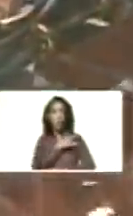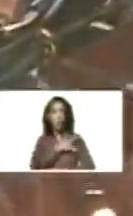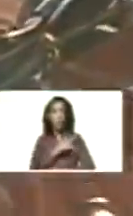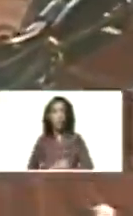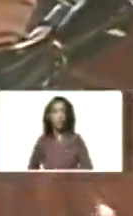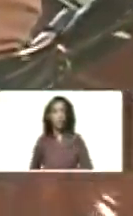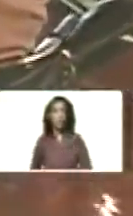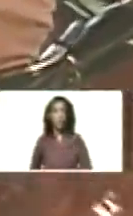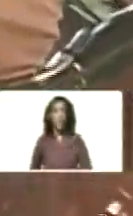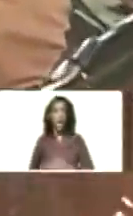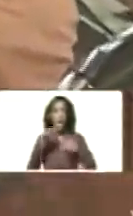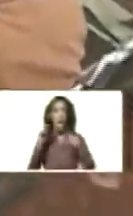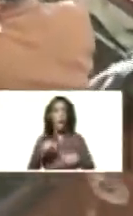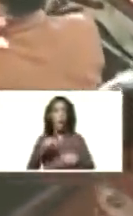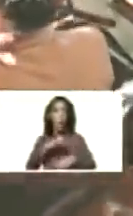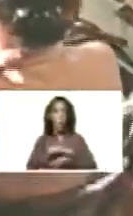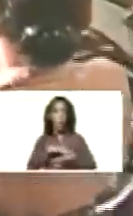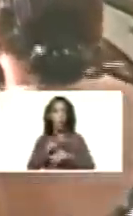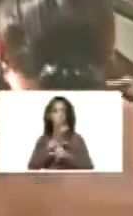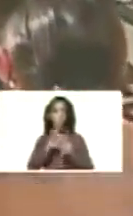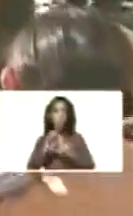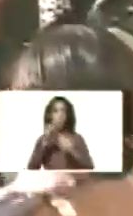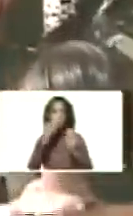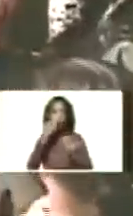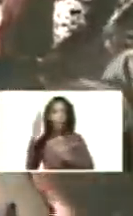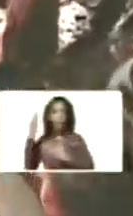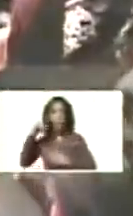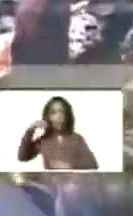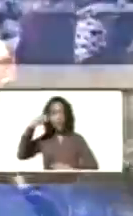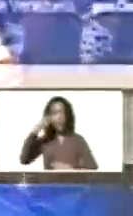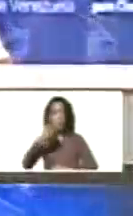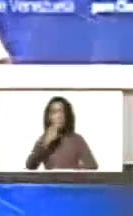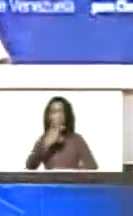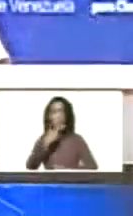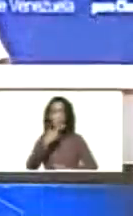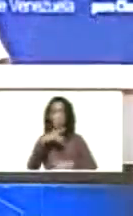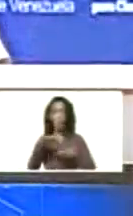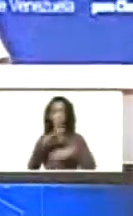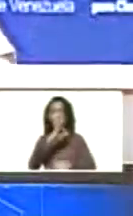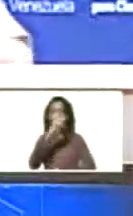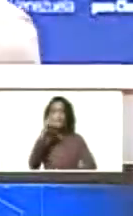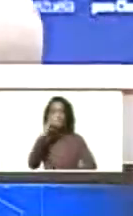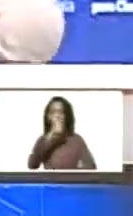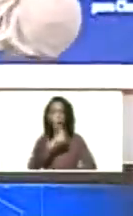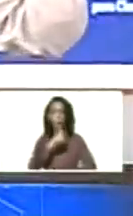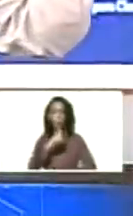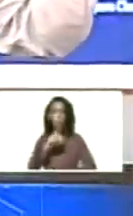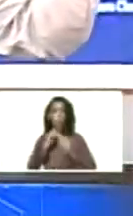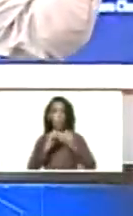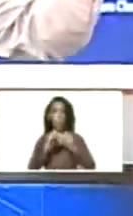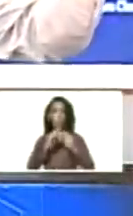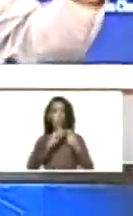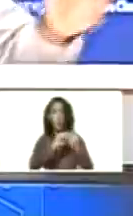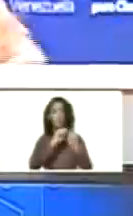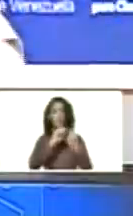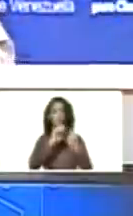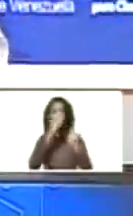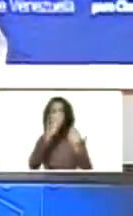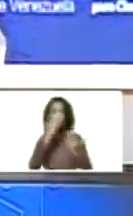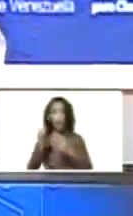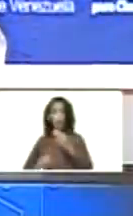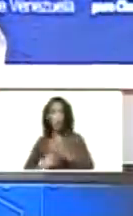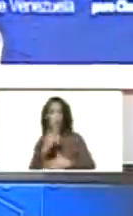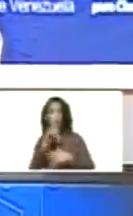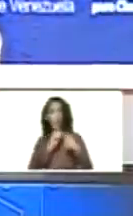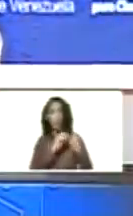con Ernesto Villegas. Vamos a ver este video, bonito. 300 años, que siga el debate, que florezca el